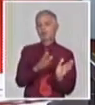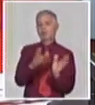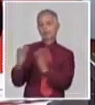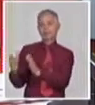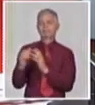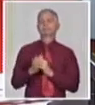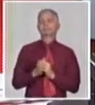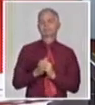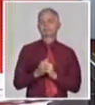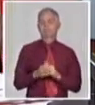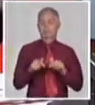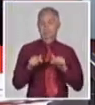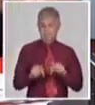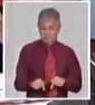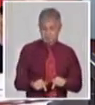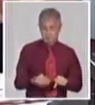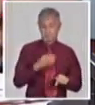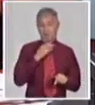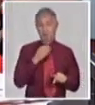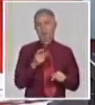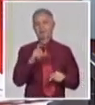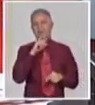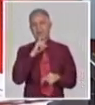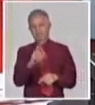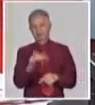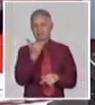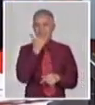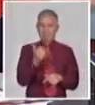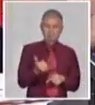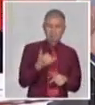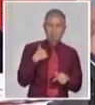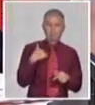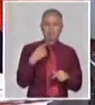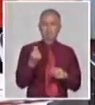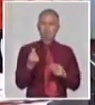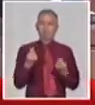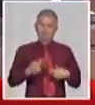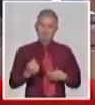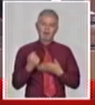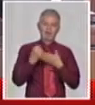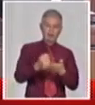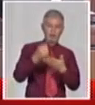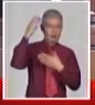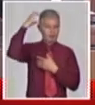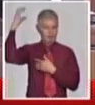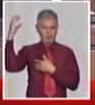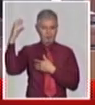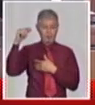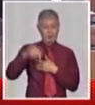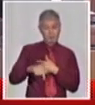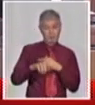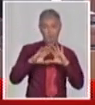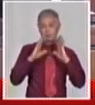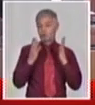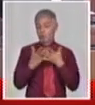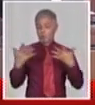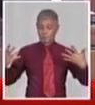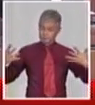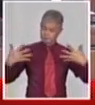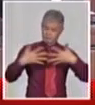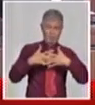un déficit que si es desmedido hay que financiarlo, y si lo financiamos entonces es inflacionario, aquí todo tiene límite y todo se